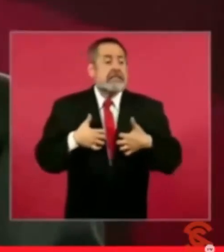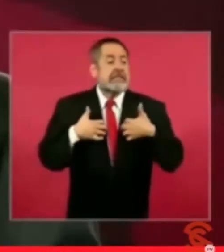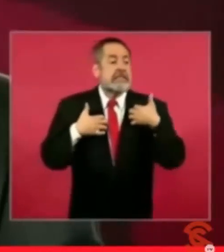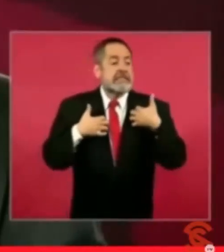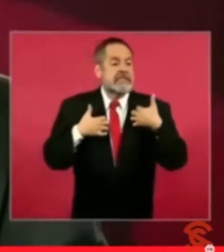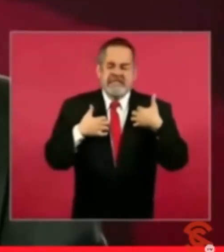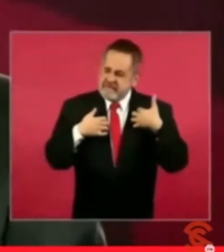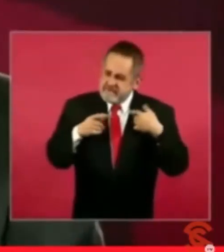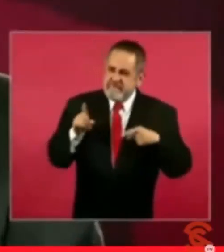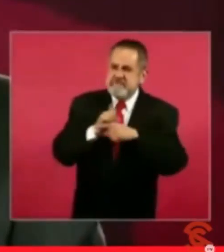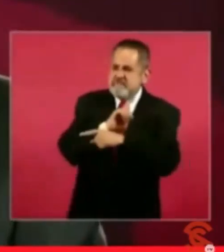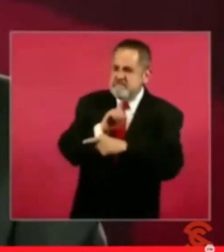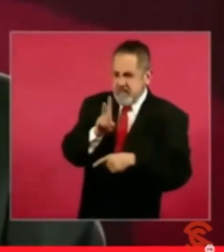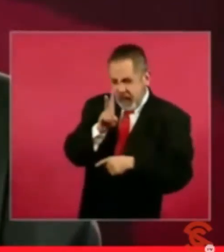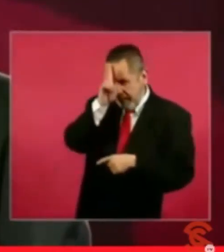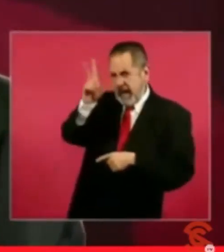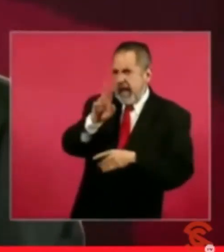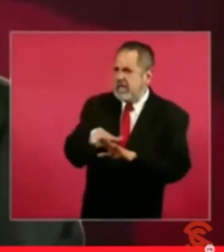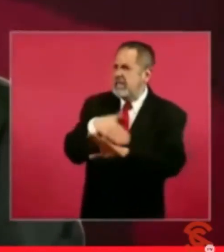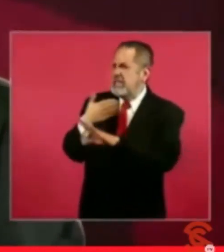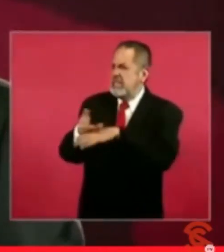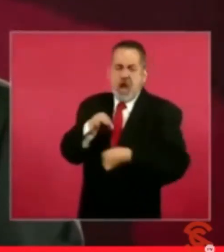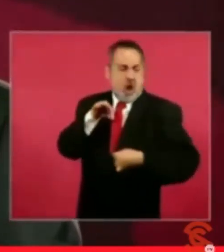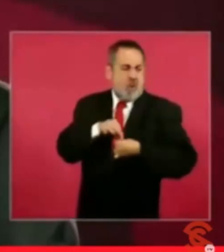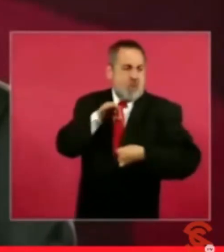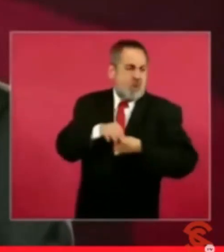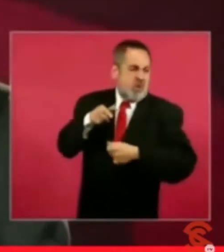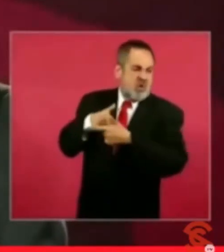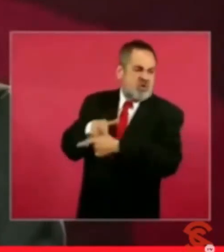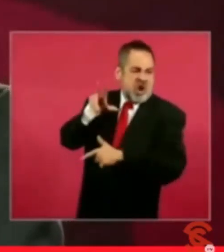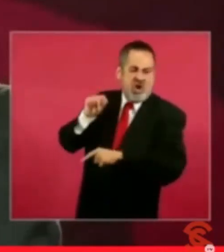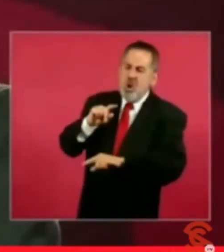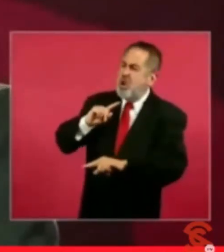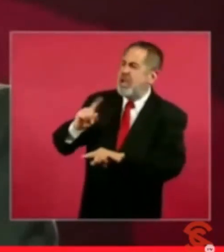pues se vengaron ayer.